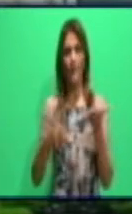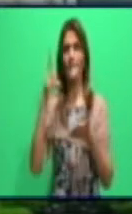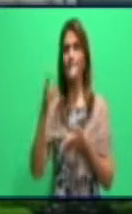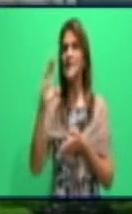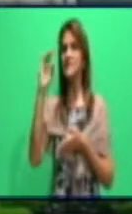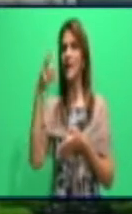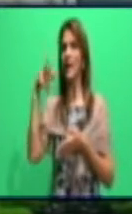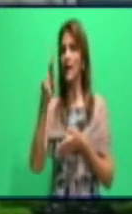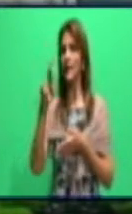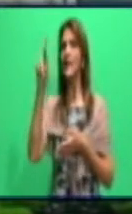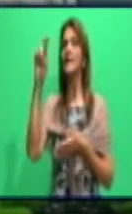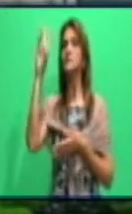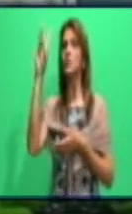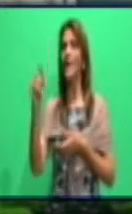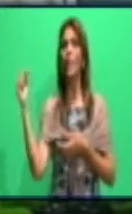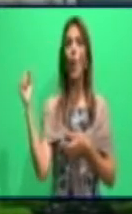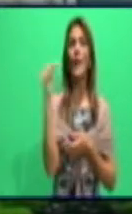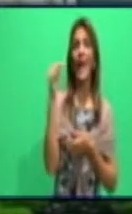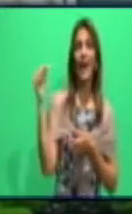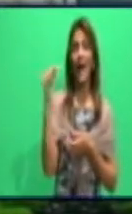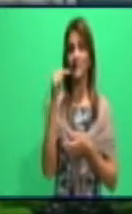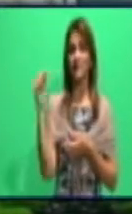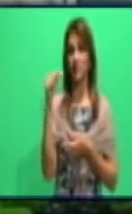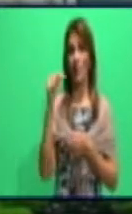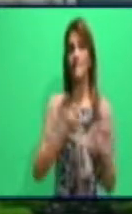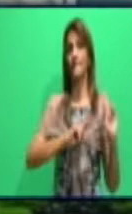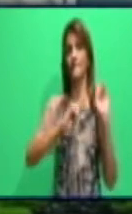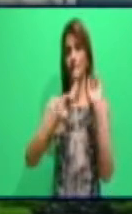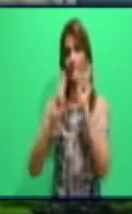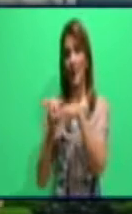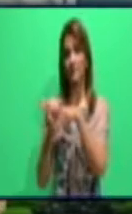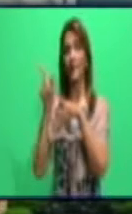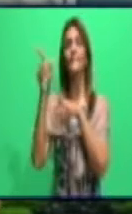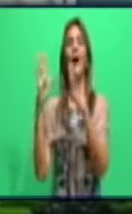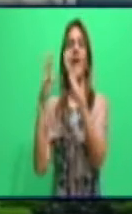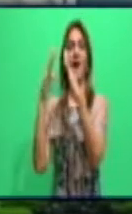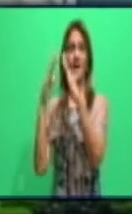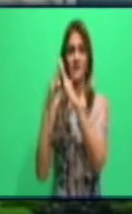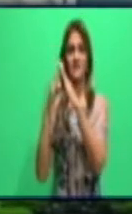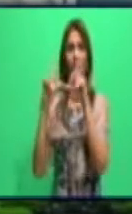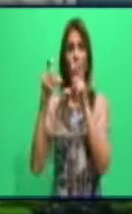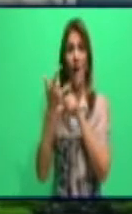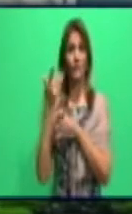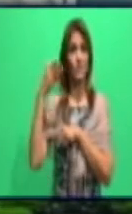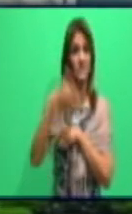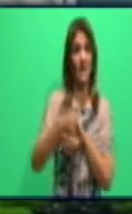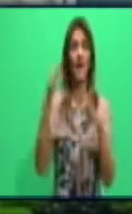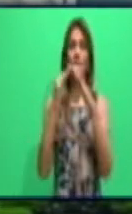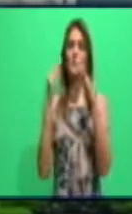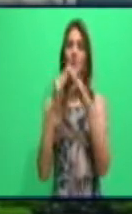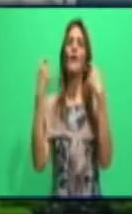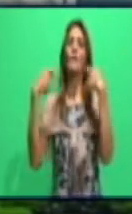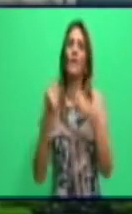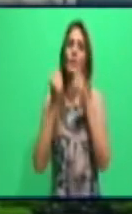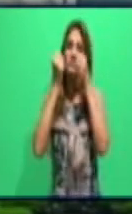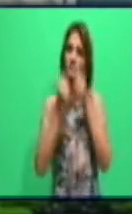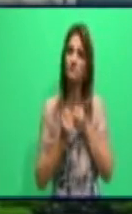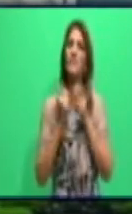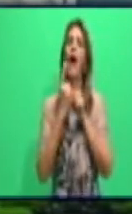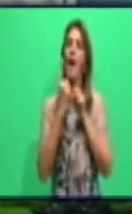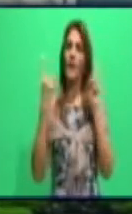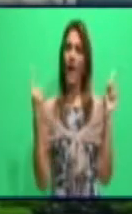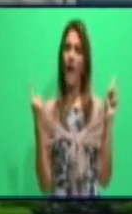Al regresar a su vivienda, tiene que permanecer aislado porque él tuvo síntomas. Se califica como